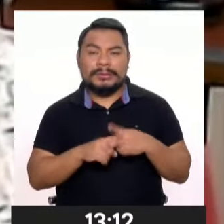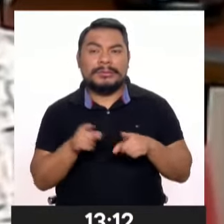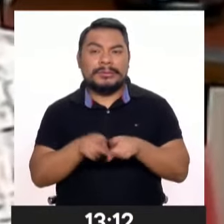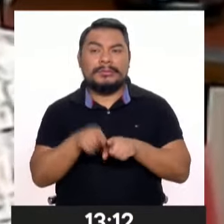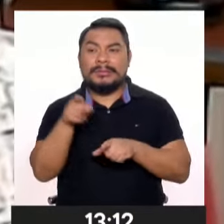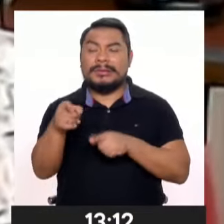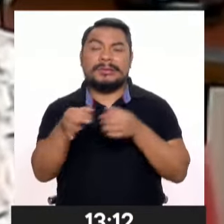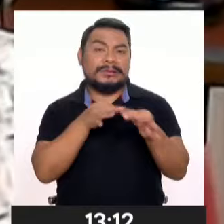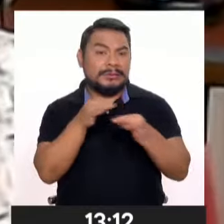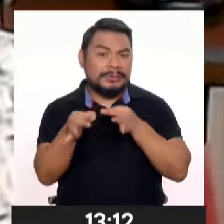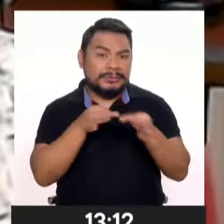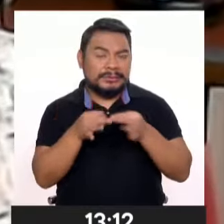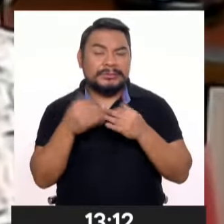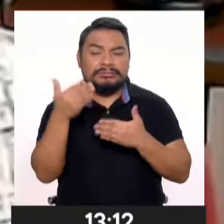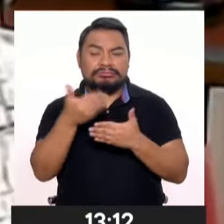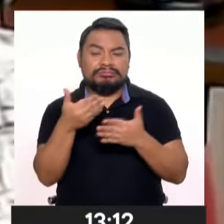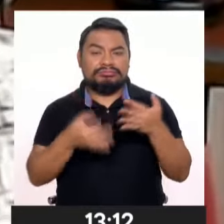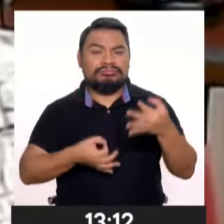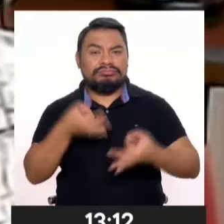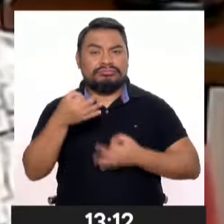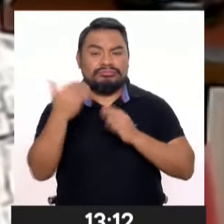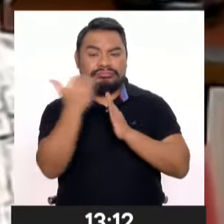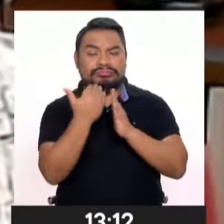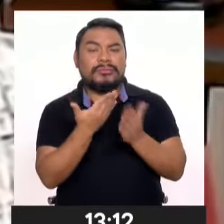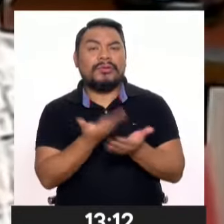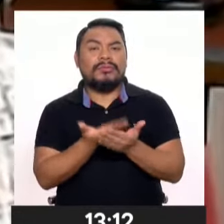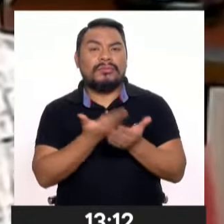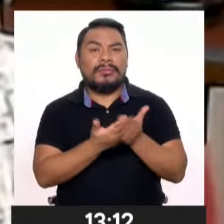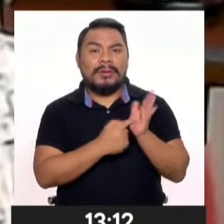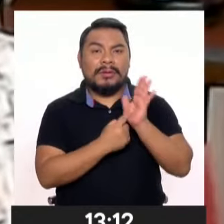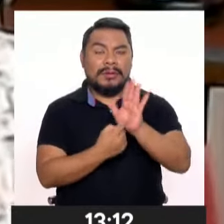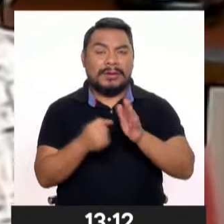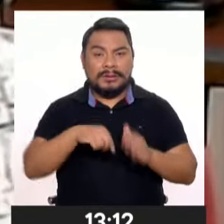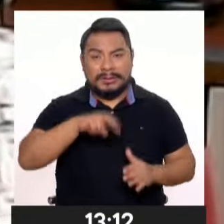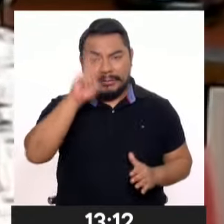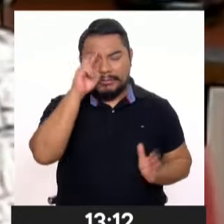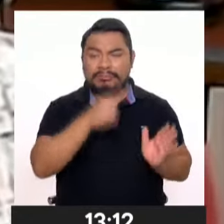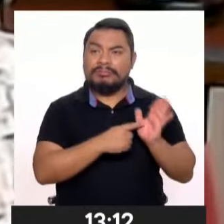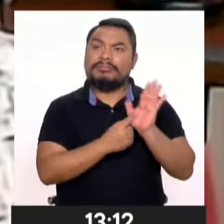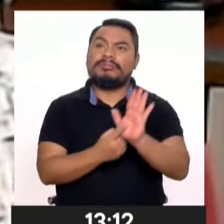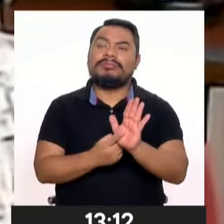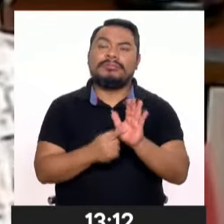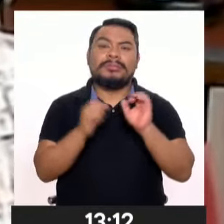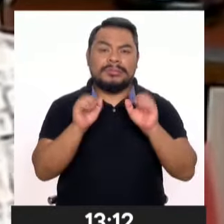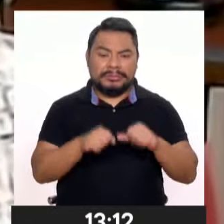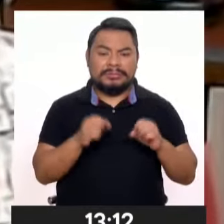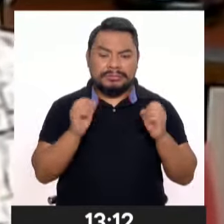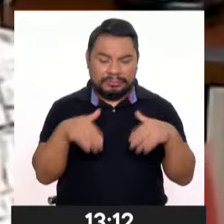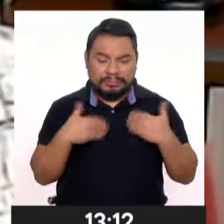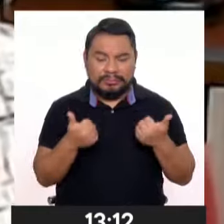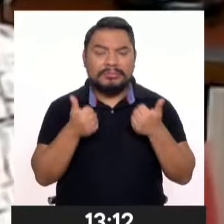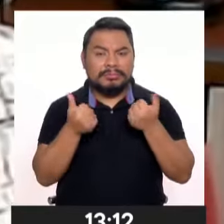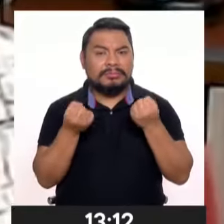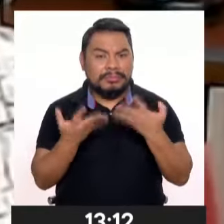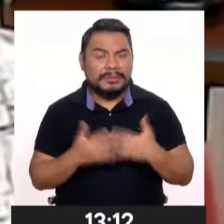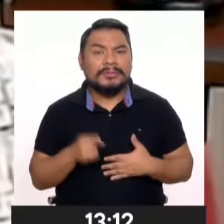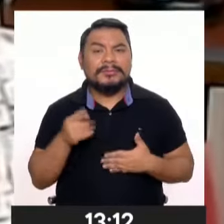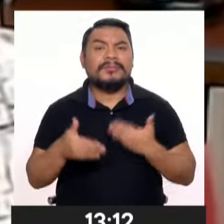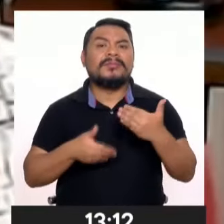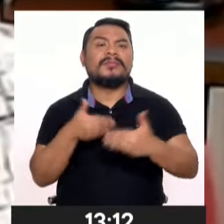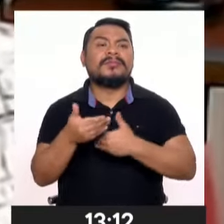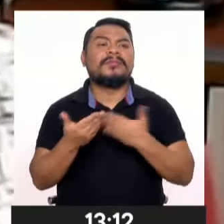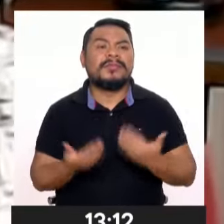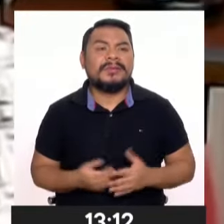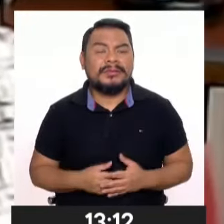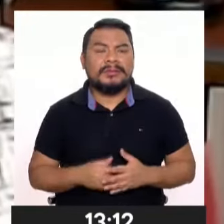explicaciones los argumentos jurídicos o las pruebas que me presente el estado se consideran suficientes y procede